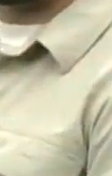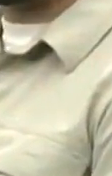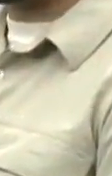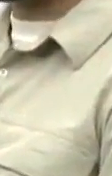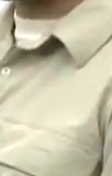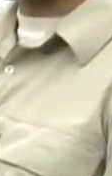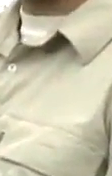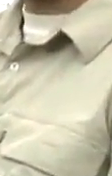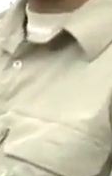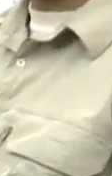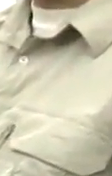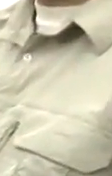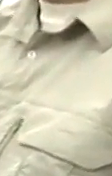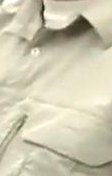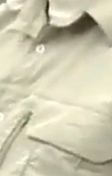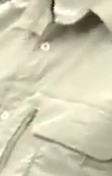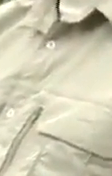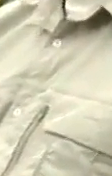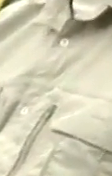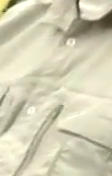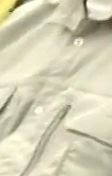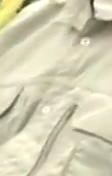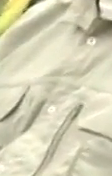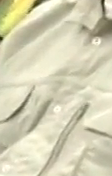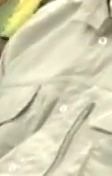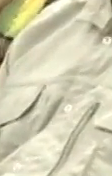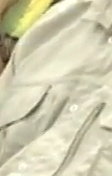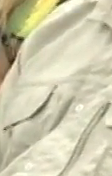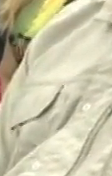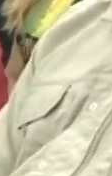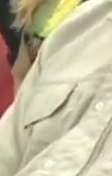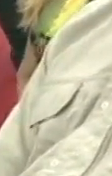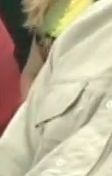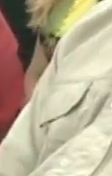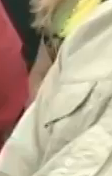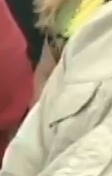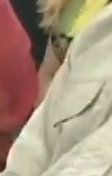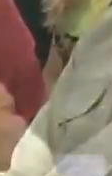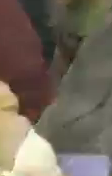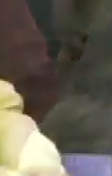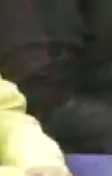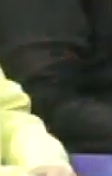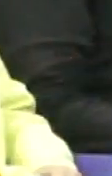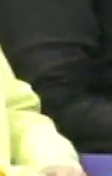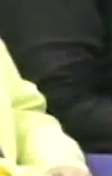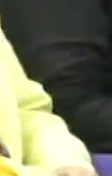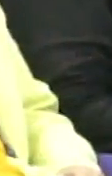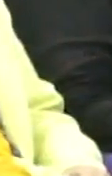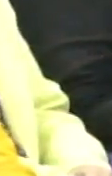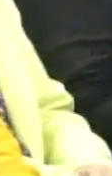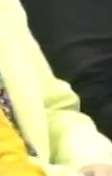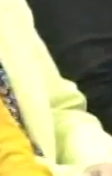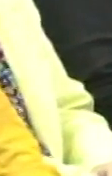estén. Nuestro abrazo y nuestro compromiso de